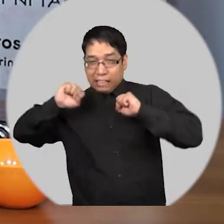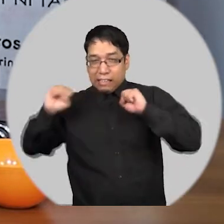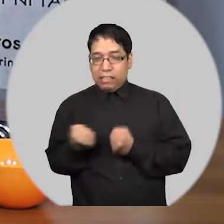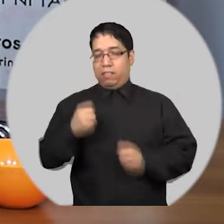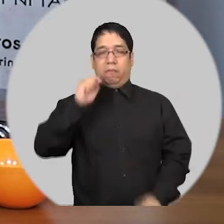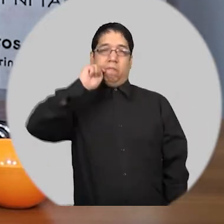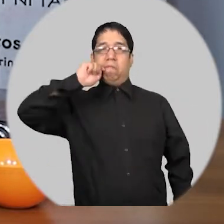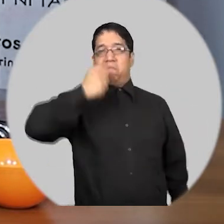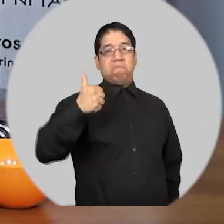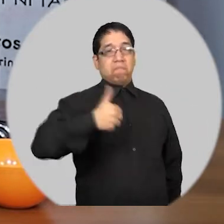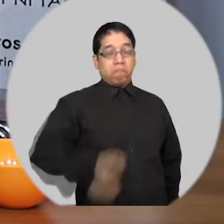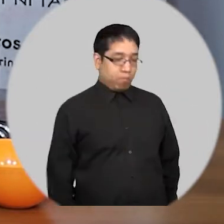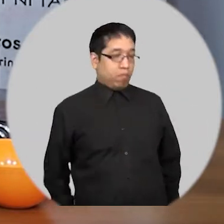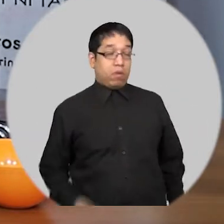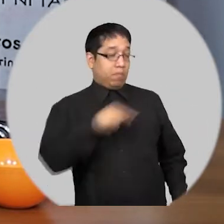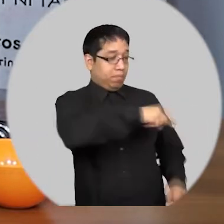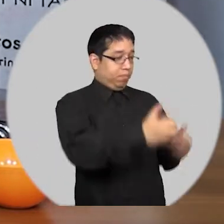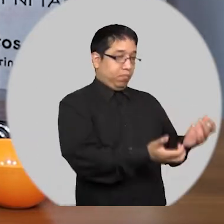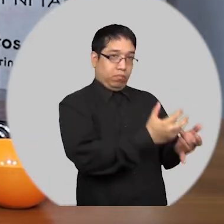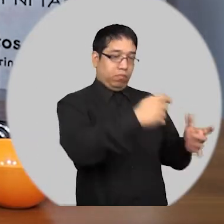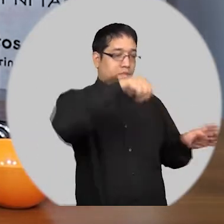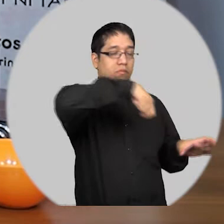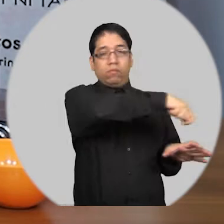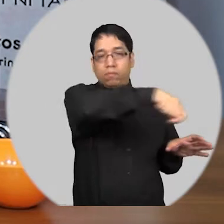riquísima. Vamos integrando todo.